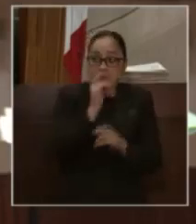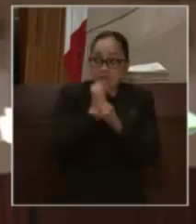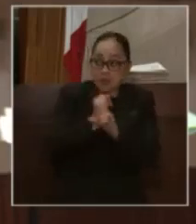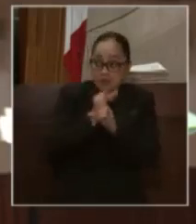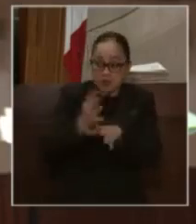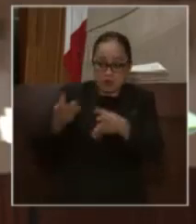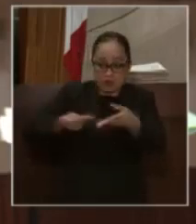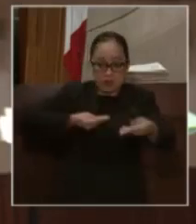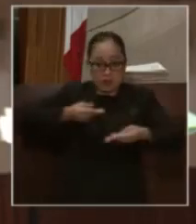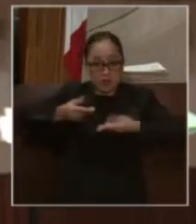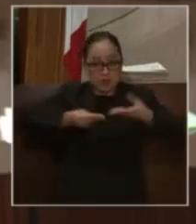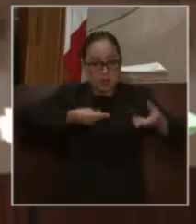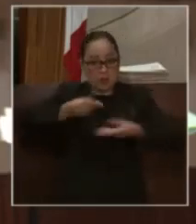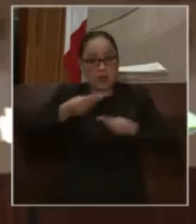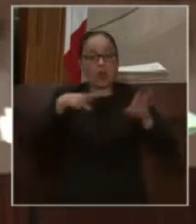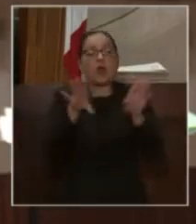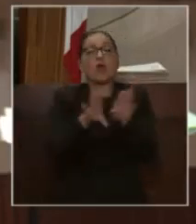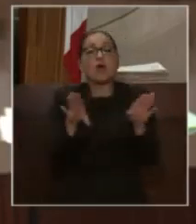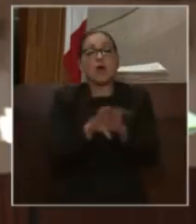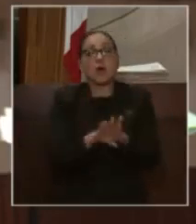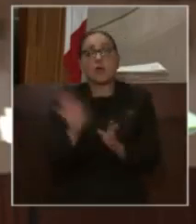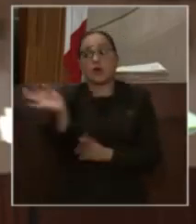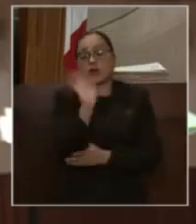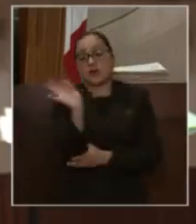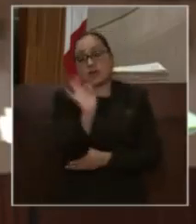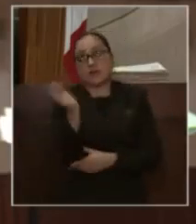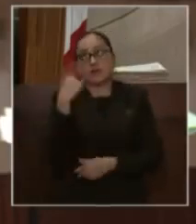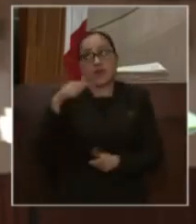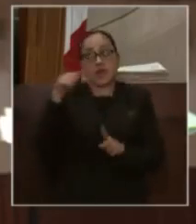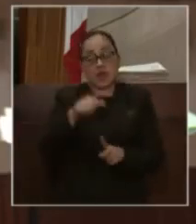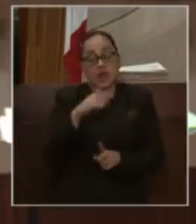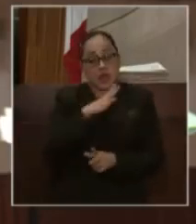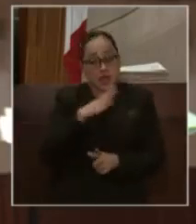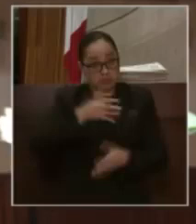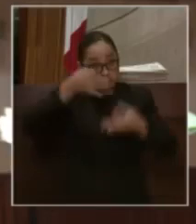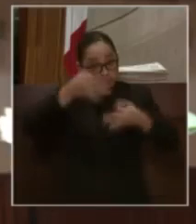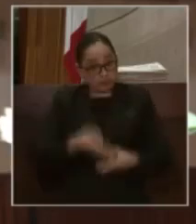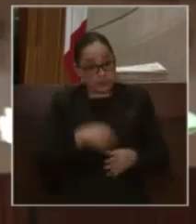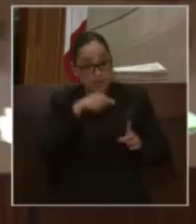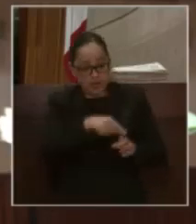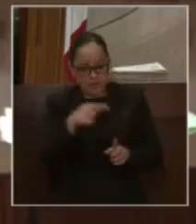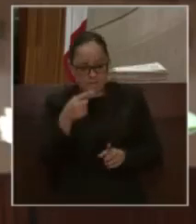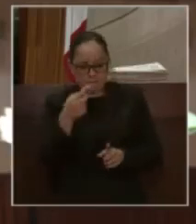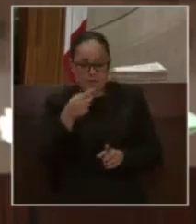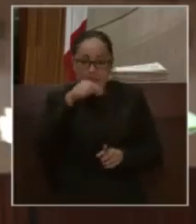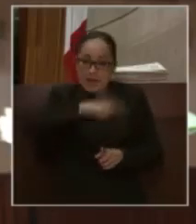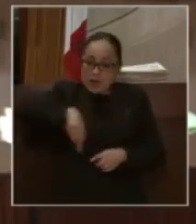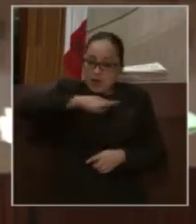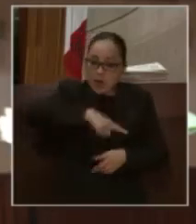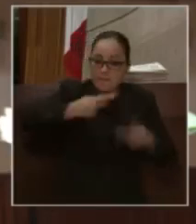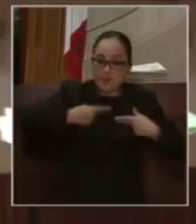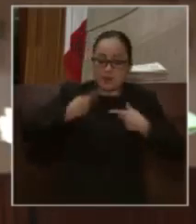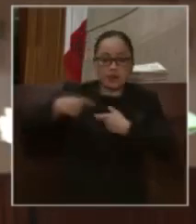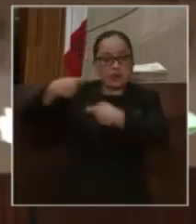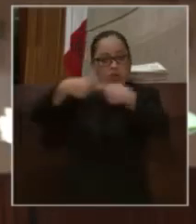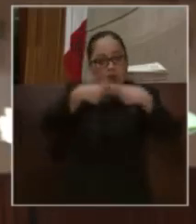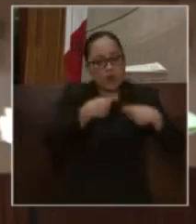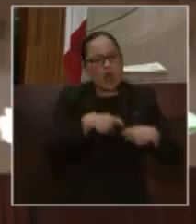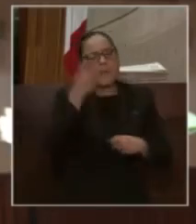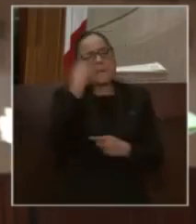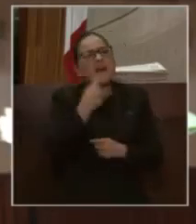información, de los recursos fue para la finalidad originalmente prevista, que era en este caso